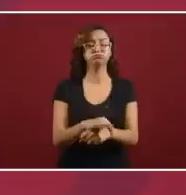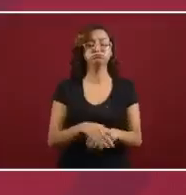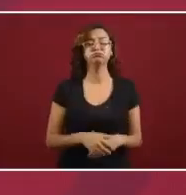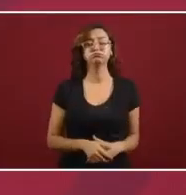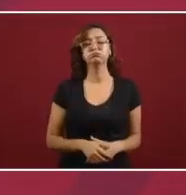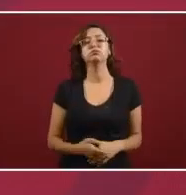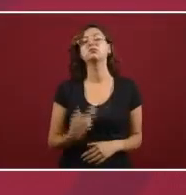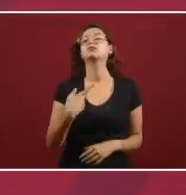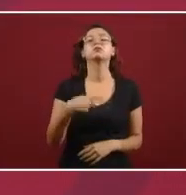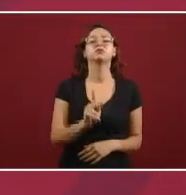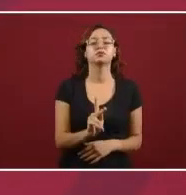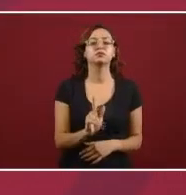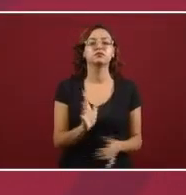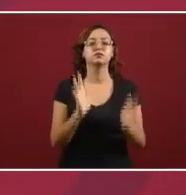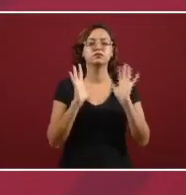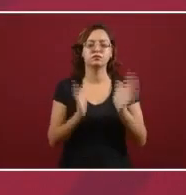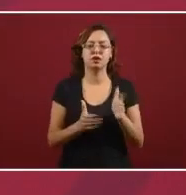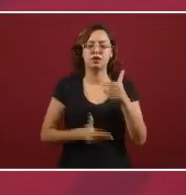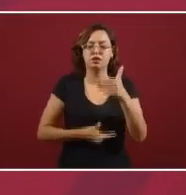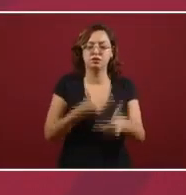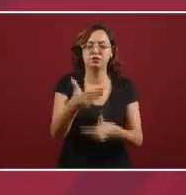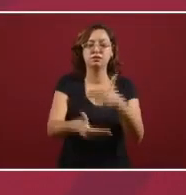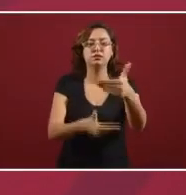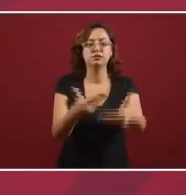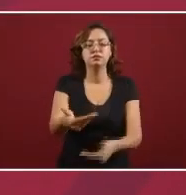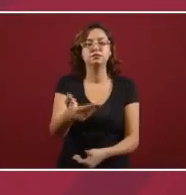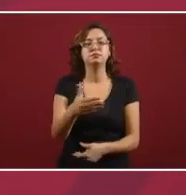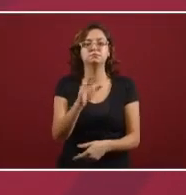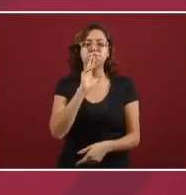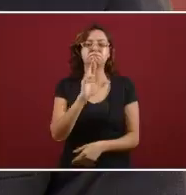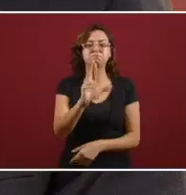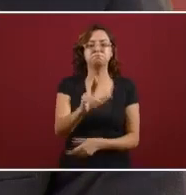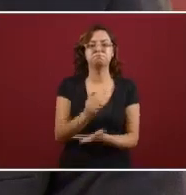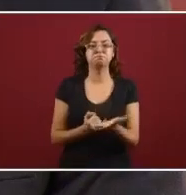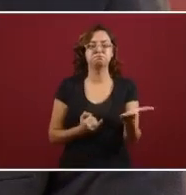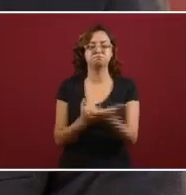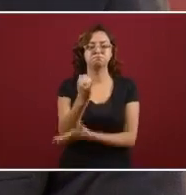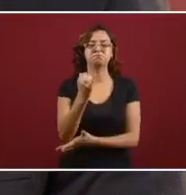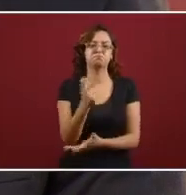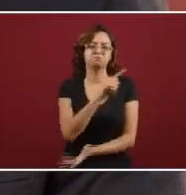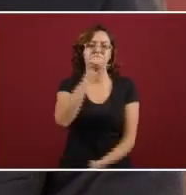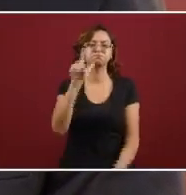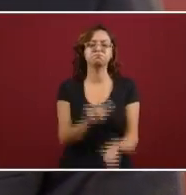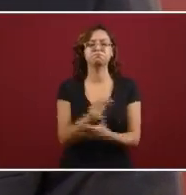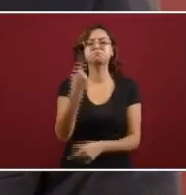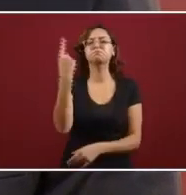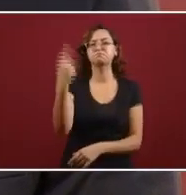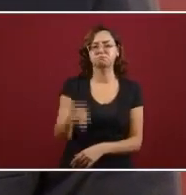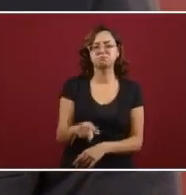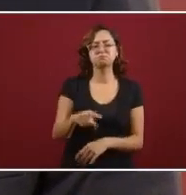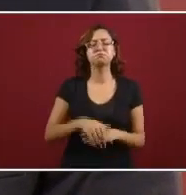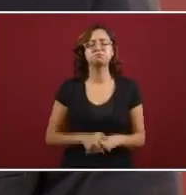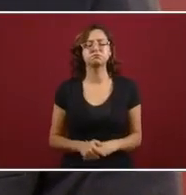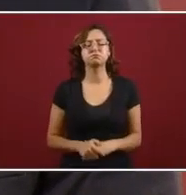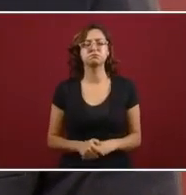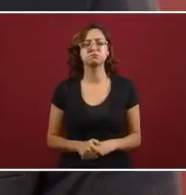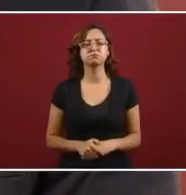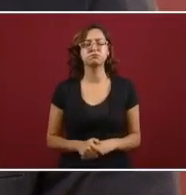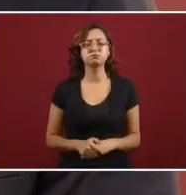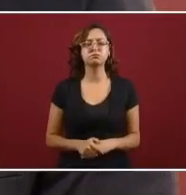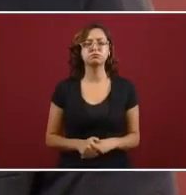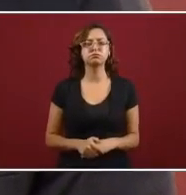pero se está resolviendo de conformidad con la ley. Y